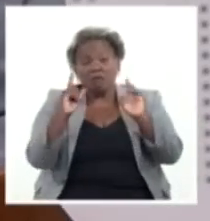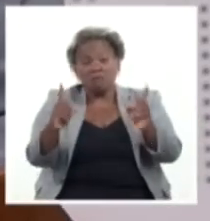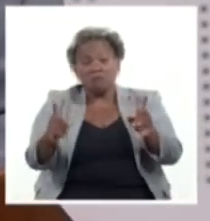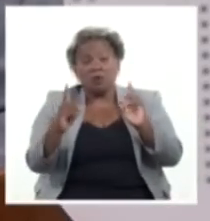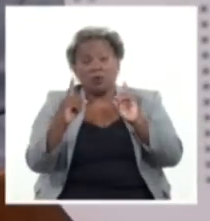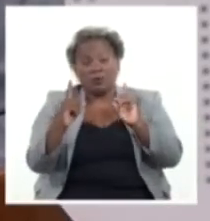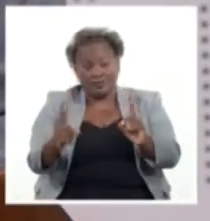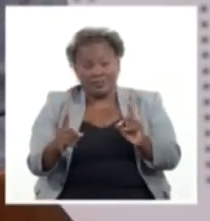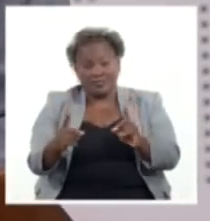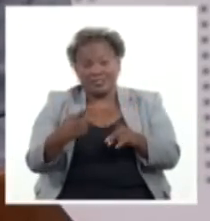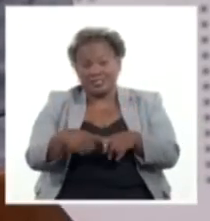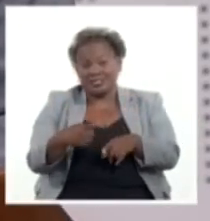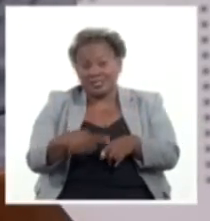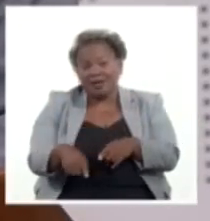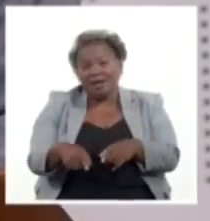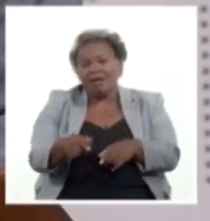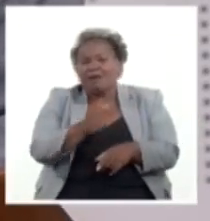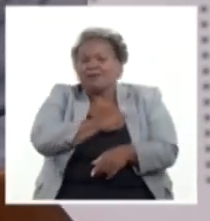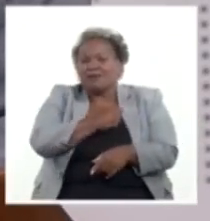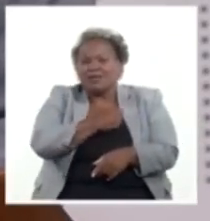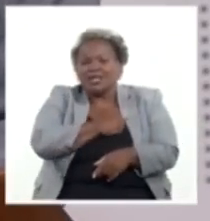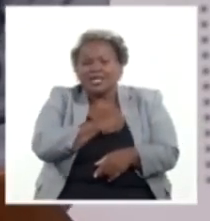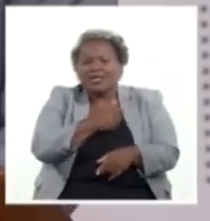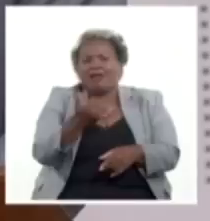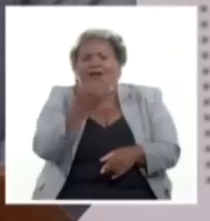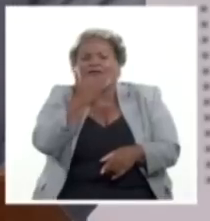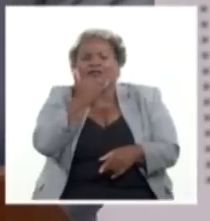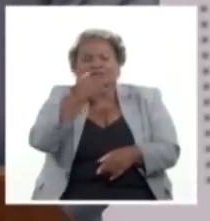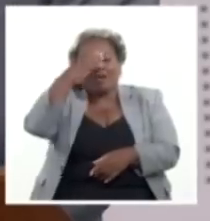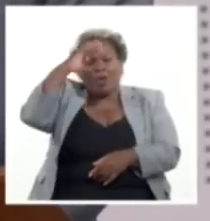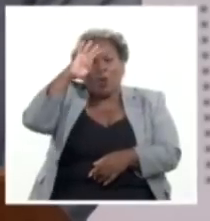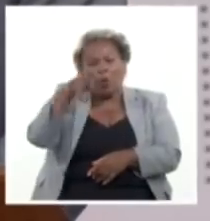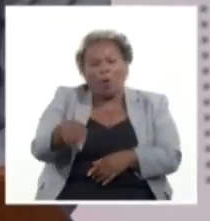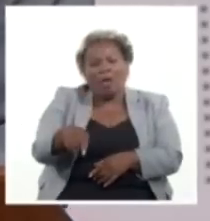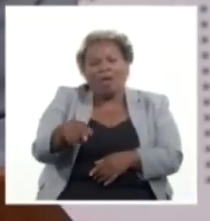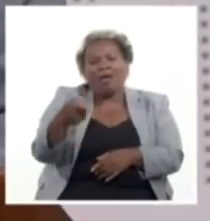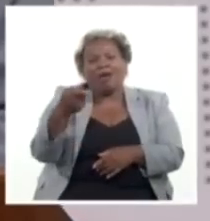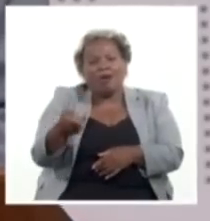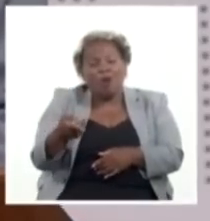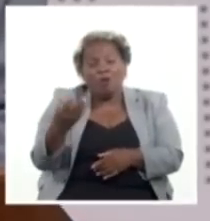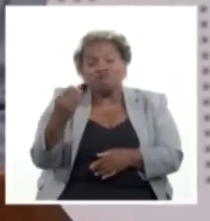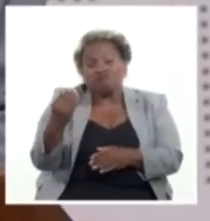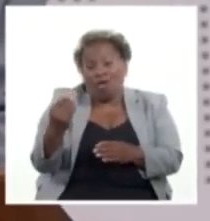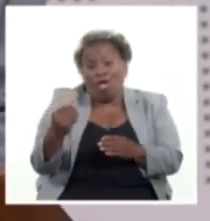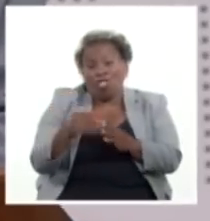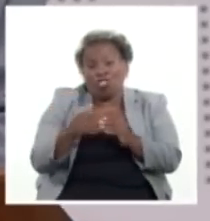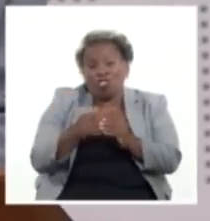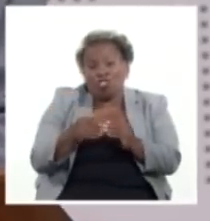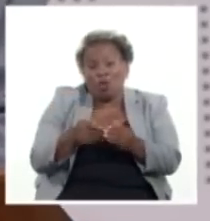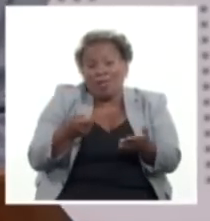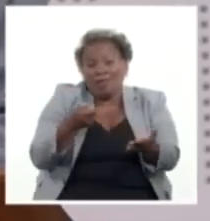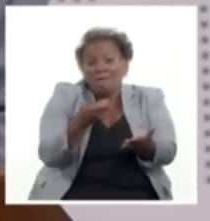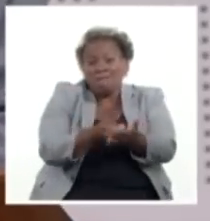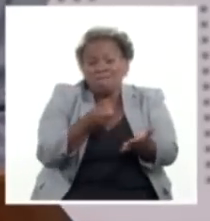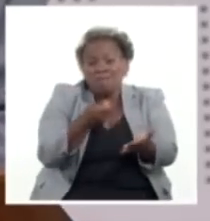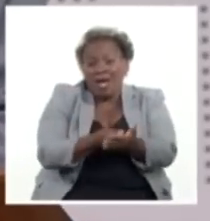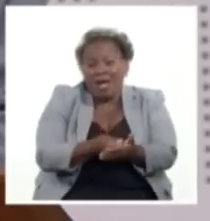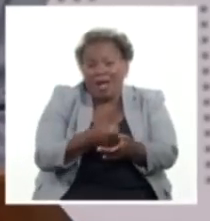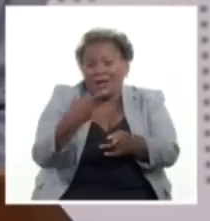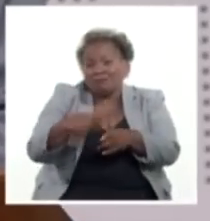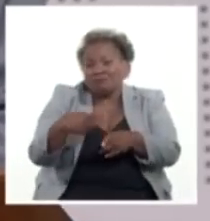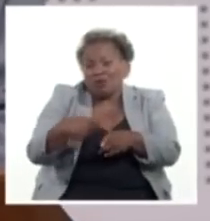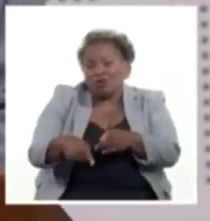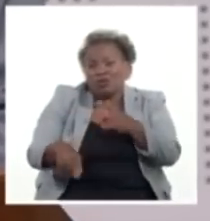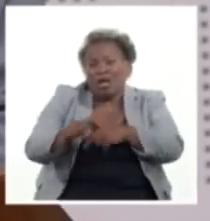subversión y los intentos de desestabilizar nuestro país con el respaldo de decenas de millones de dólares del presupuesto federal, junto